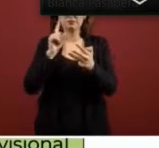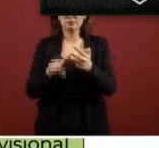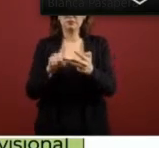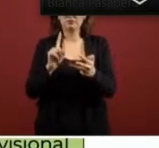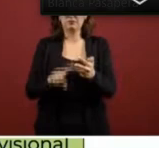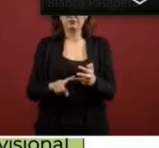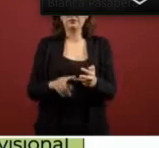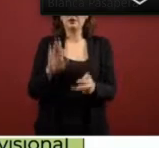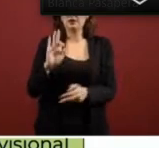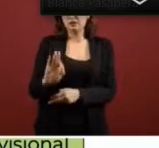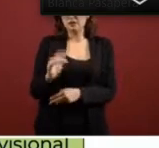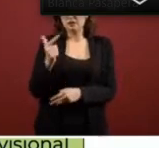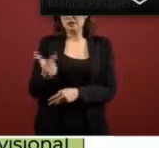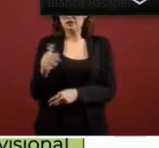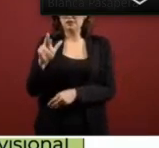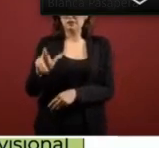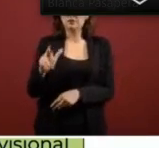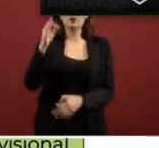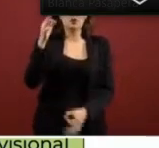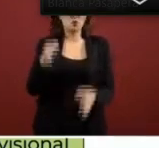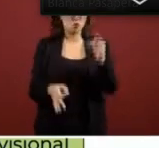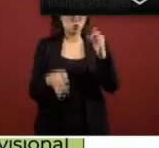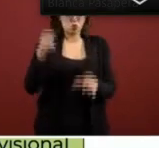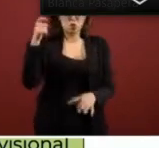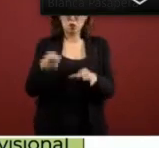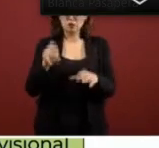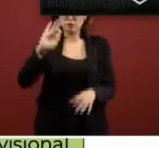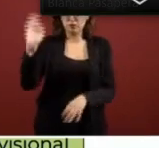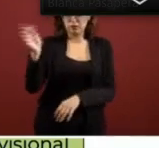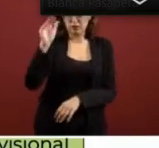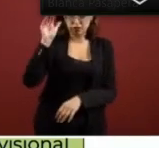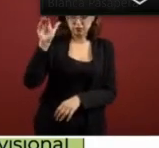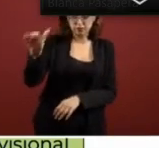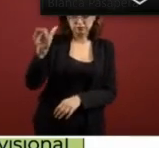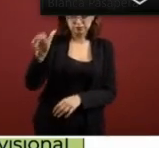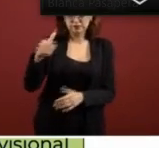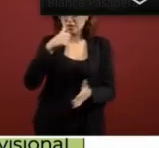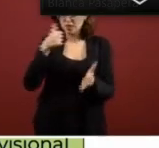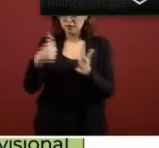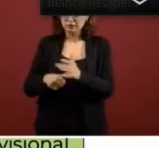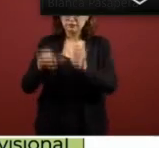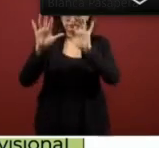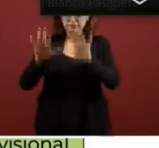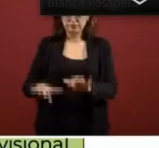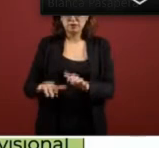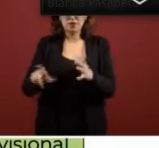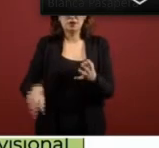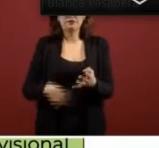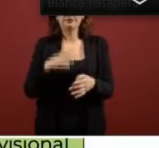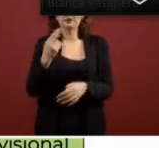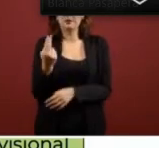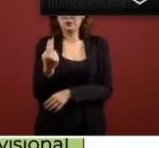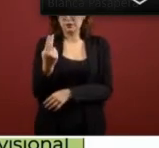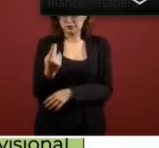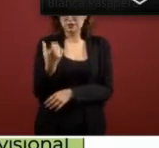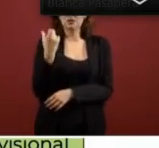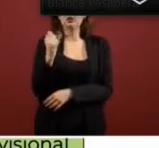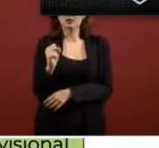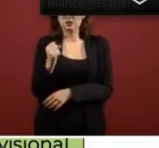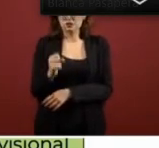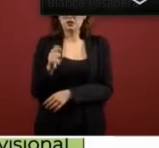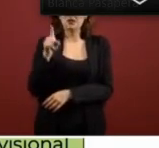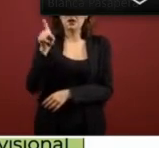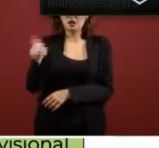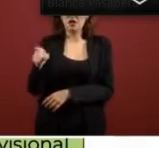un juez federal. El 25 de septiembre de este año, la Fiscalía solicita al Centro de Justicia